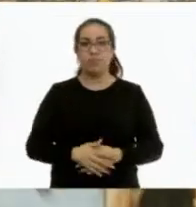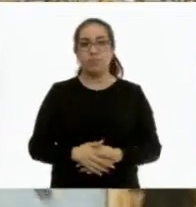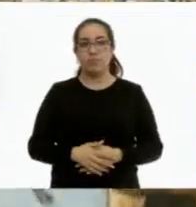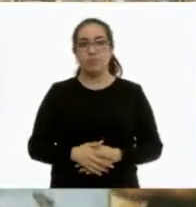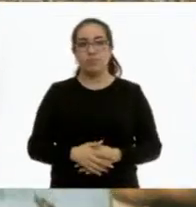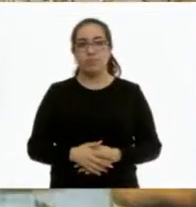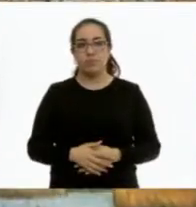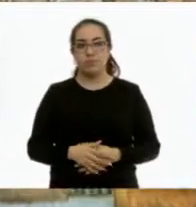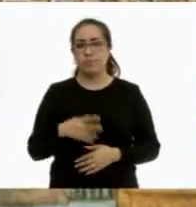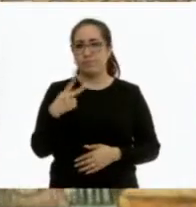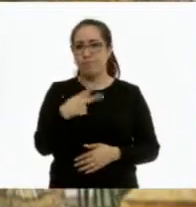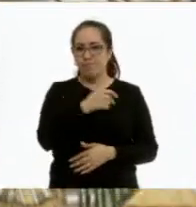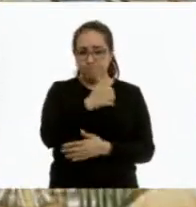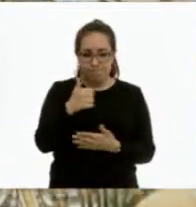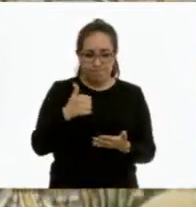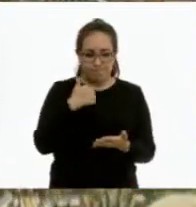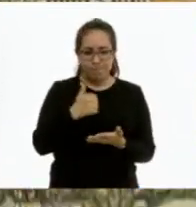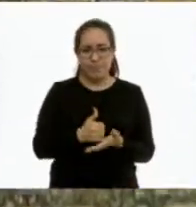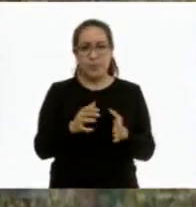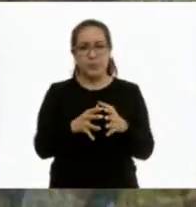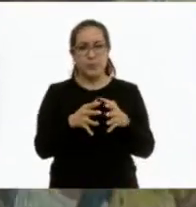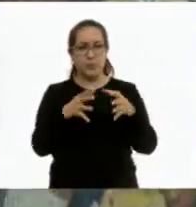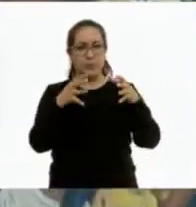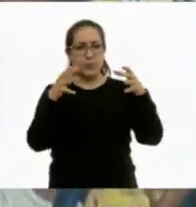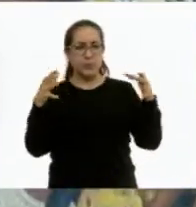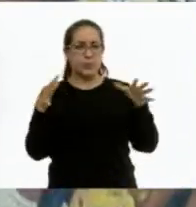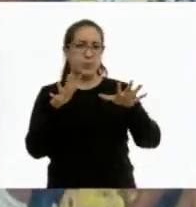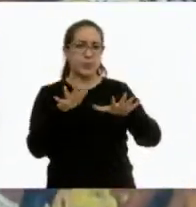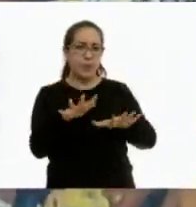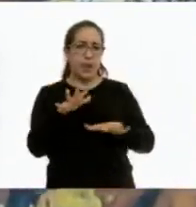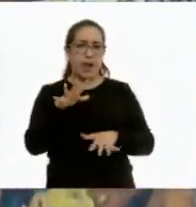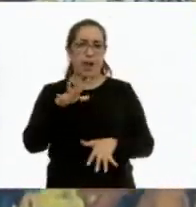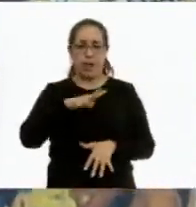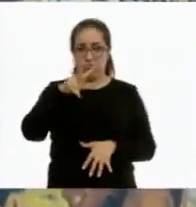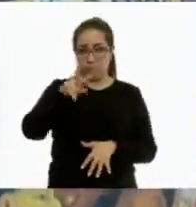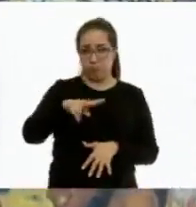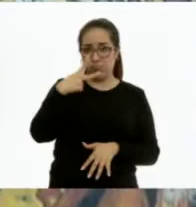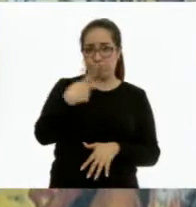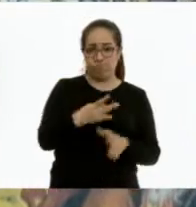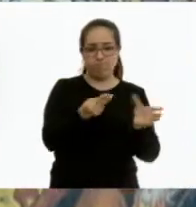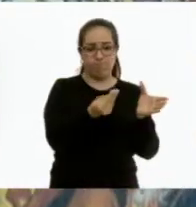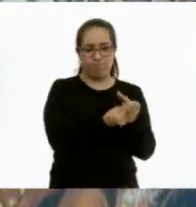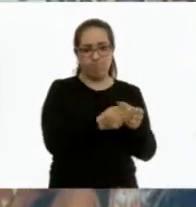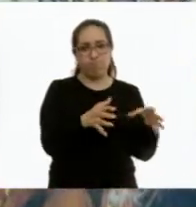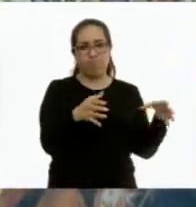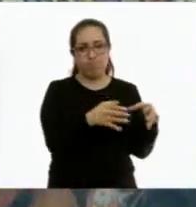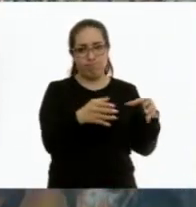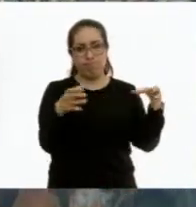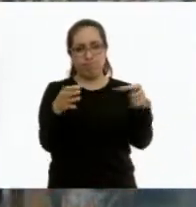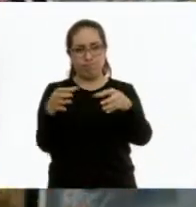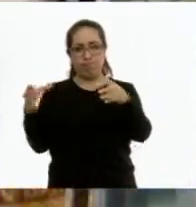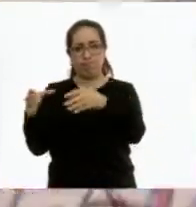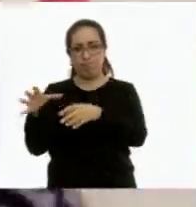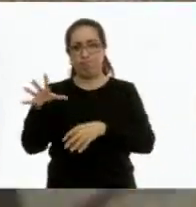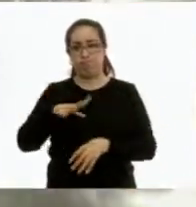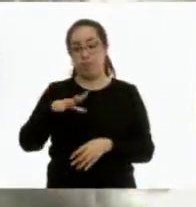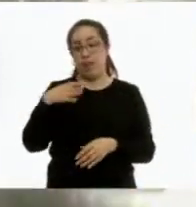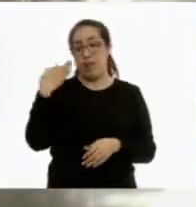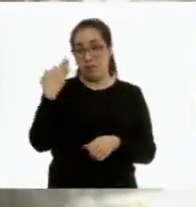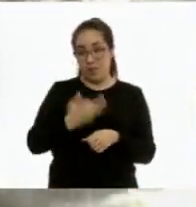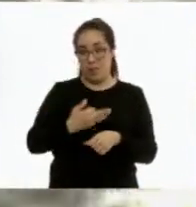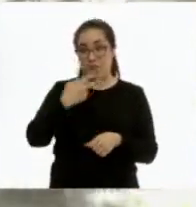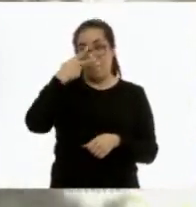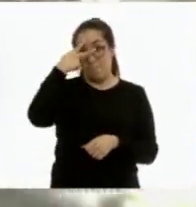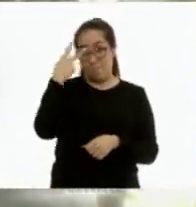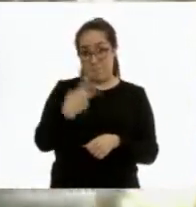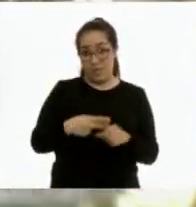Conformaron majestuosas ciudades y establecieron una clara estratificación social. El México de hoy es